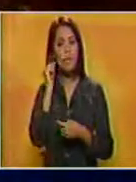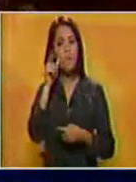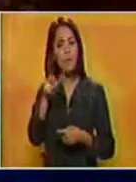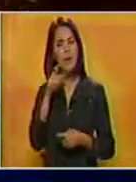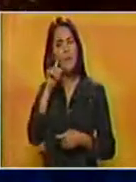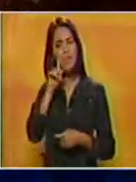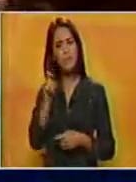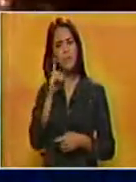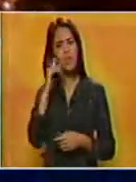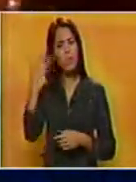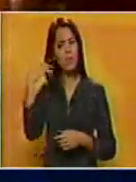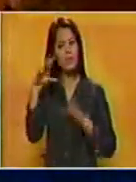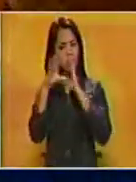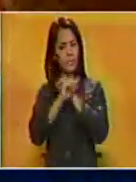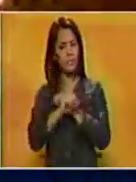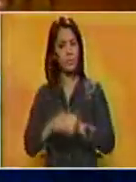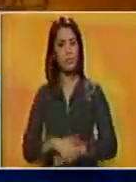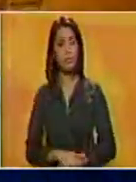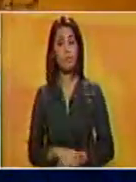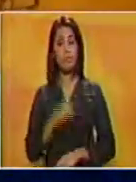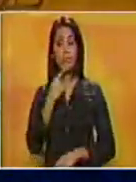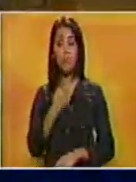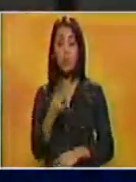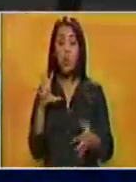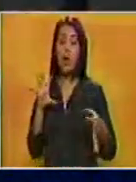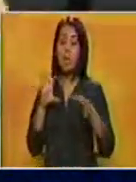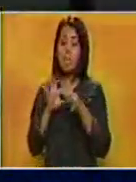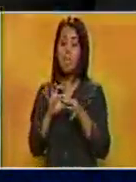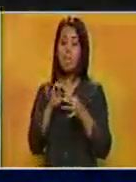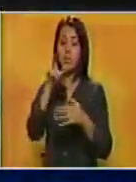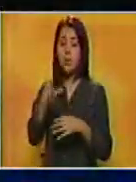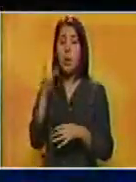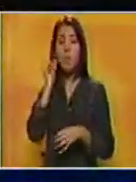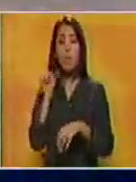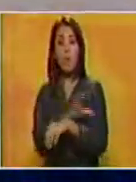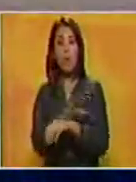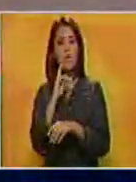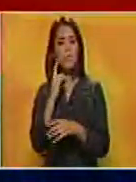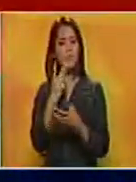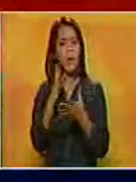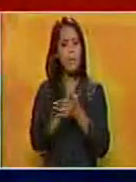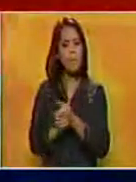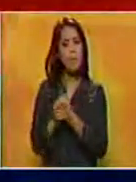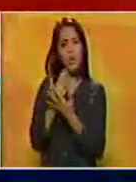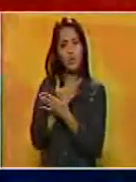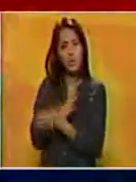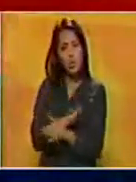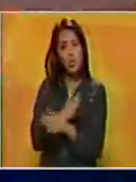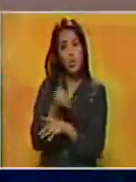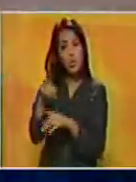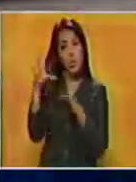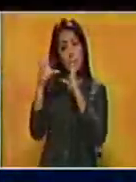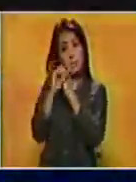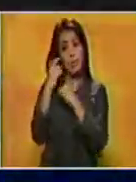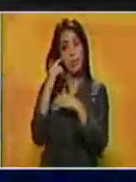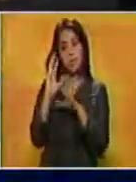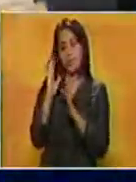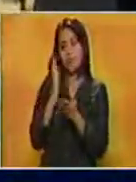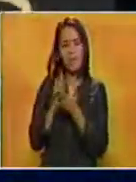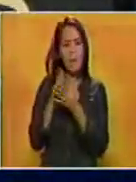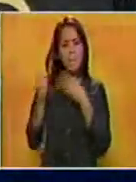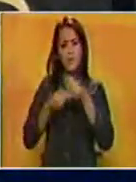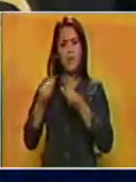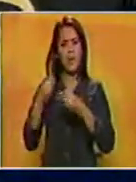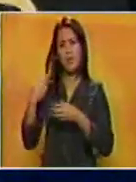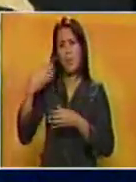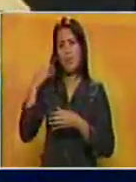de aquella noche. Johnson dijo que su vínculo con la cantante era una amistad sexual y aseguró que esa noche hicieron lo de siempre.